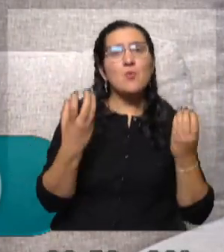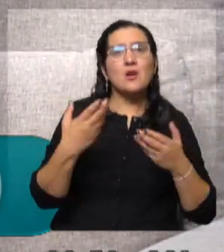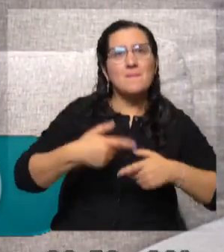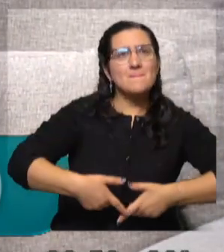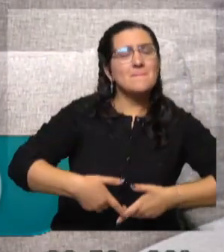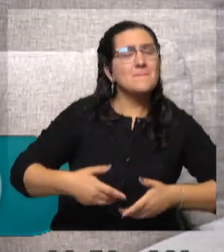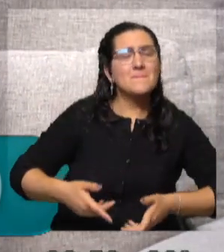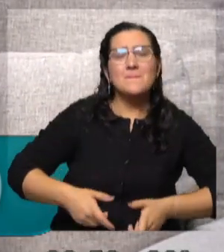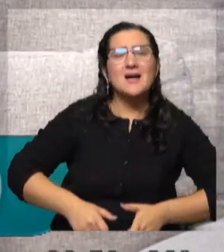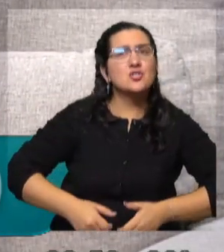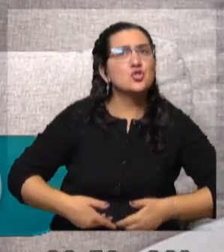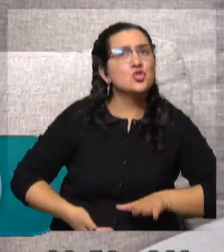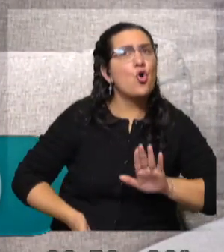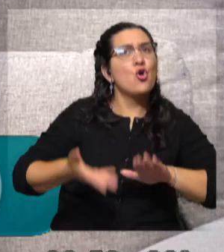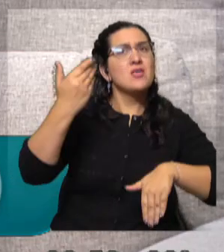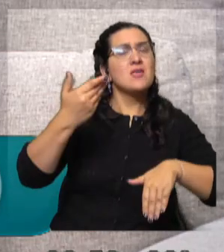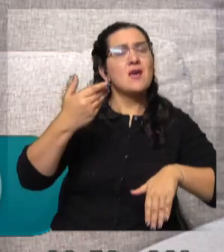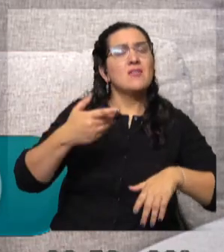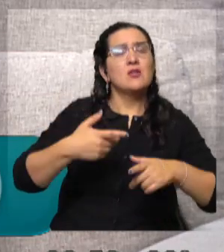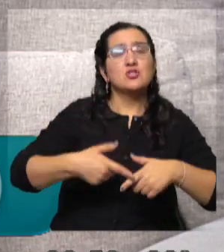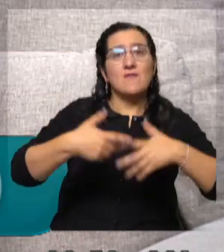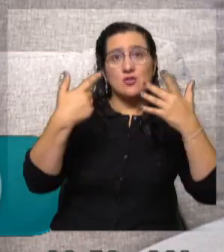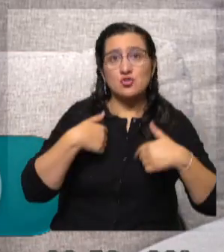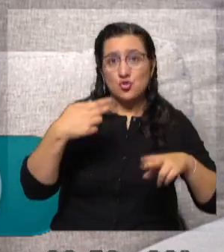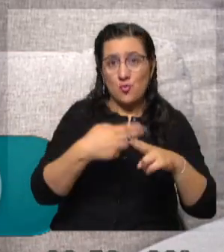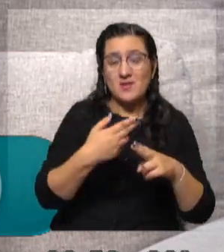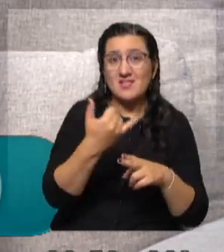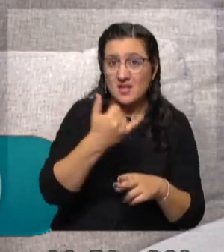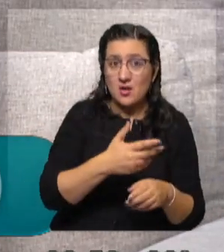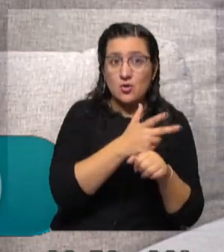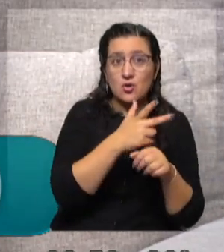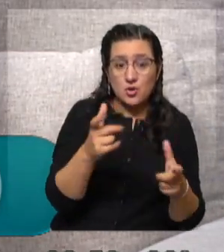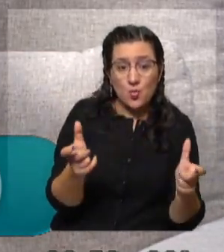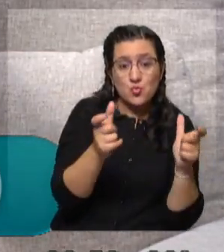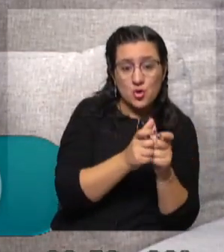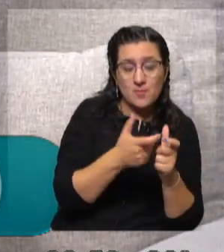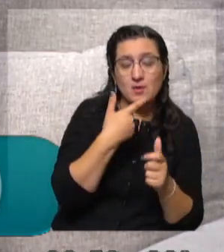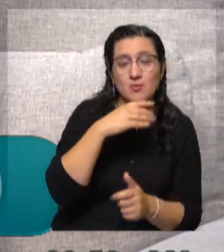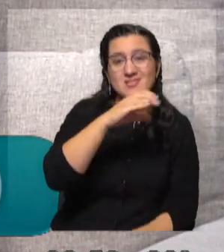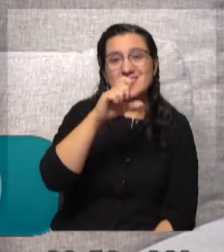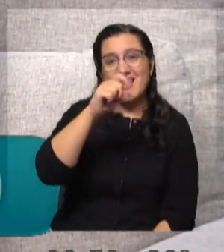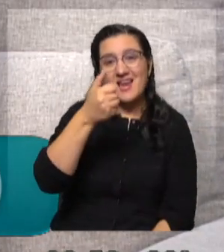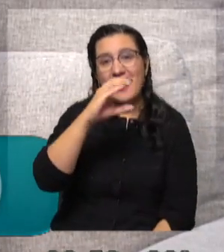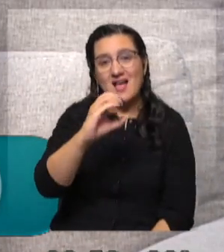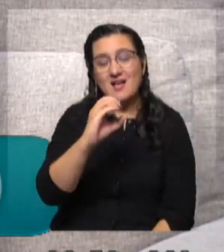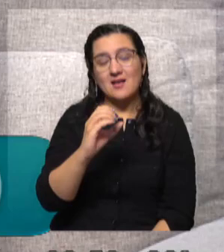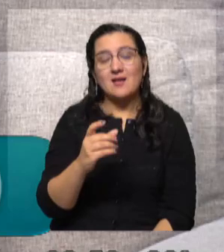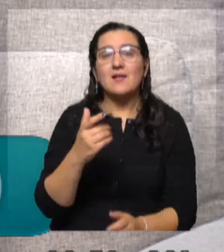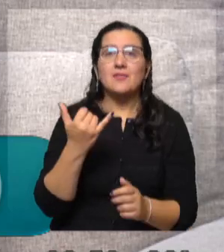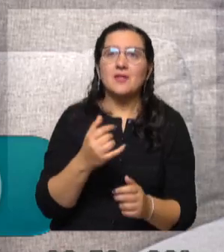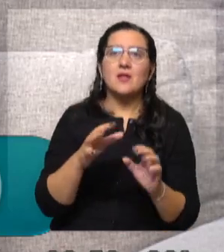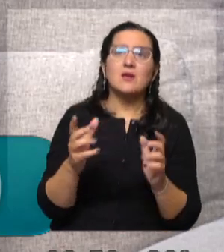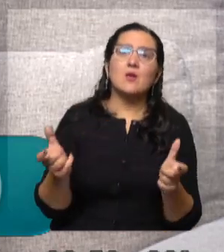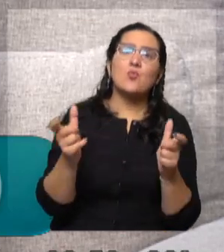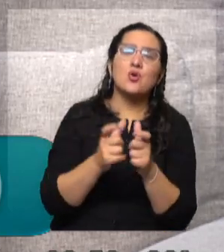nombré la reunión de los bricks ahora preside el g20 tiene reuniones vinculadas por ejemplo a la celac que es el espacio de toda América tiene